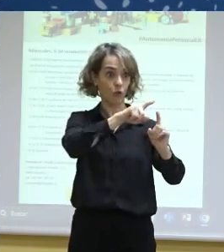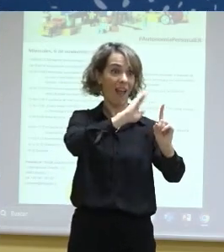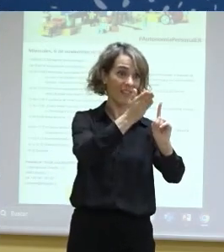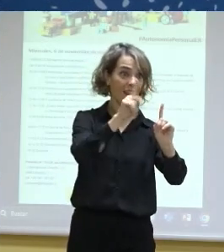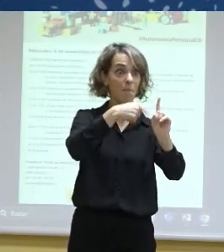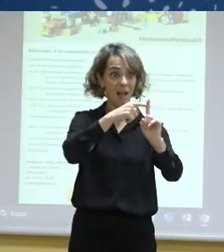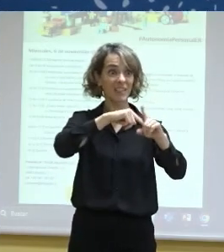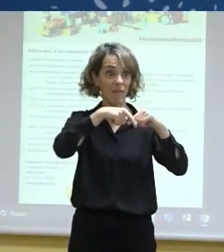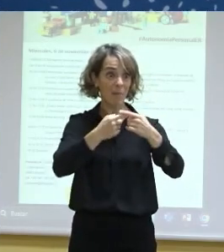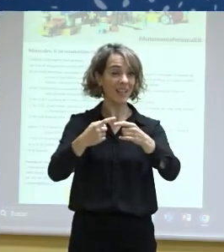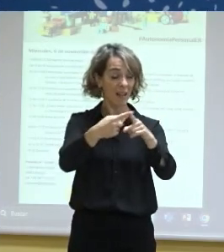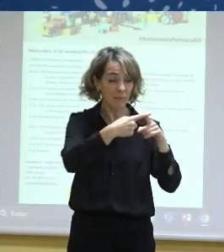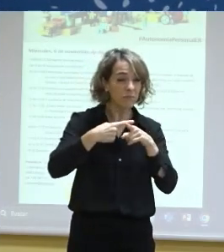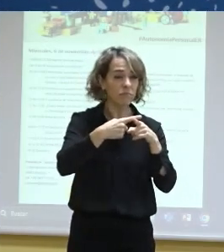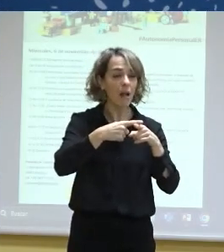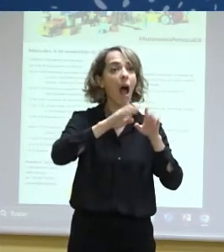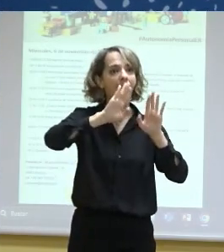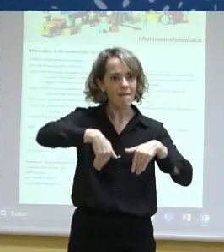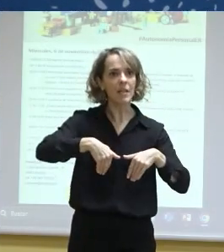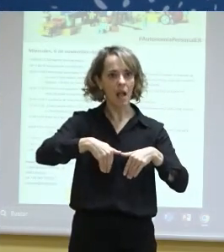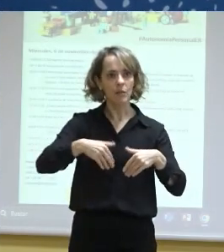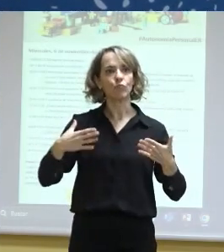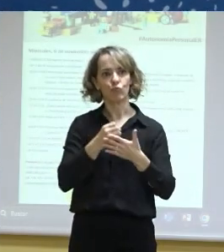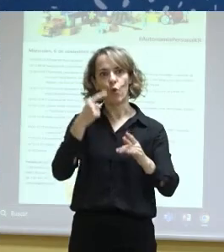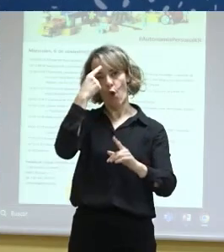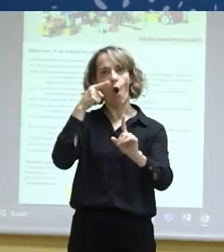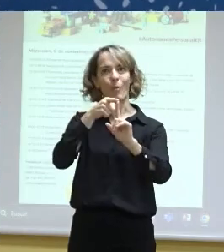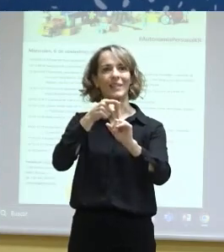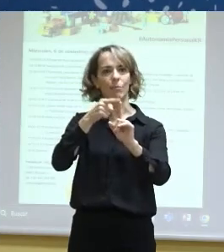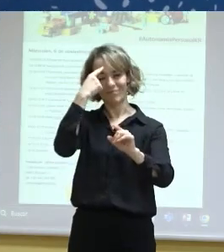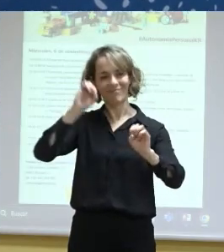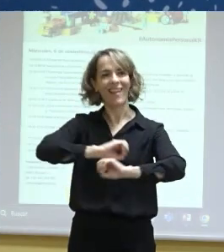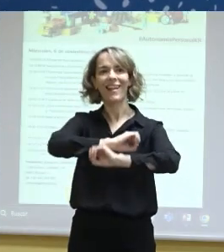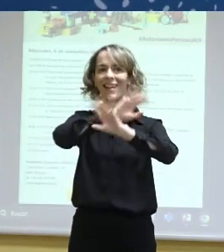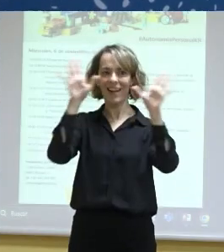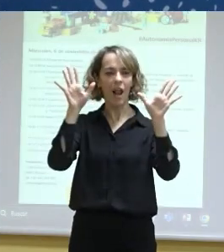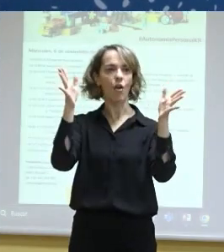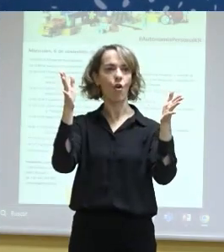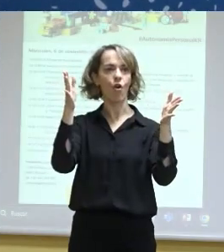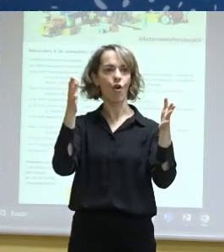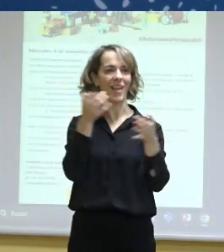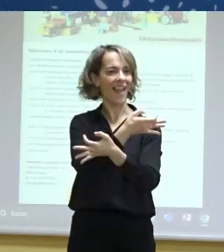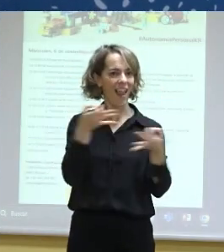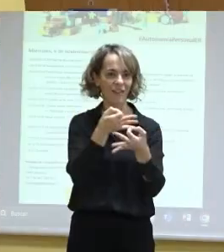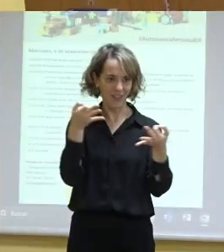conseguiremos que todo lo que hagamos tenga un sentido real y efectivo para ellas.